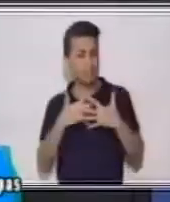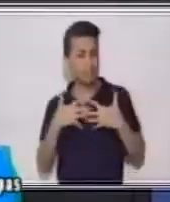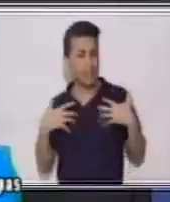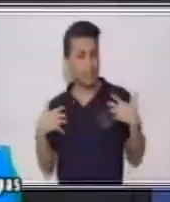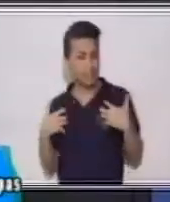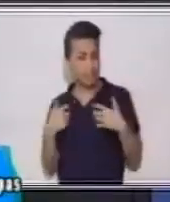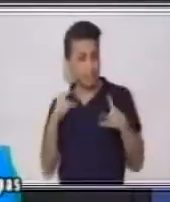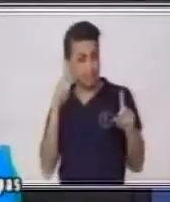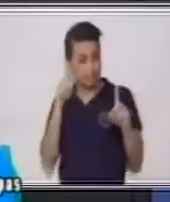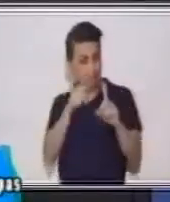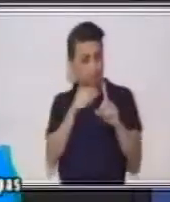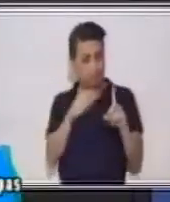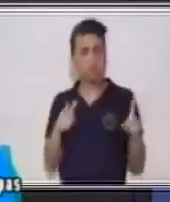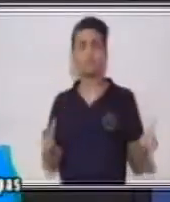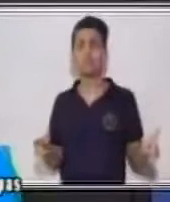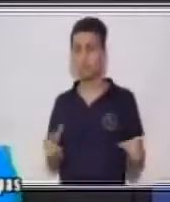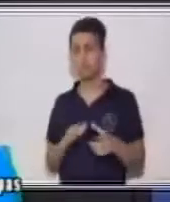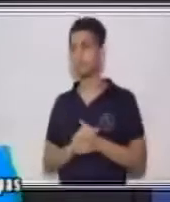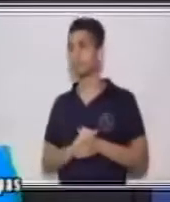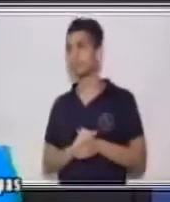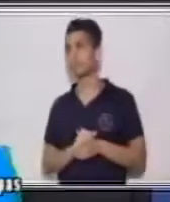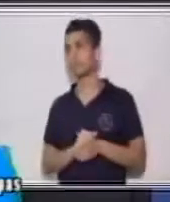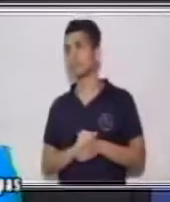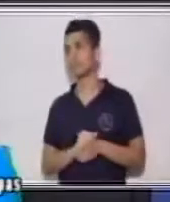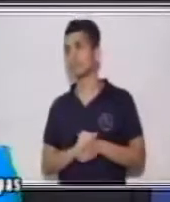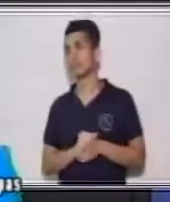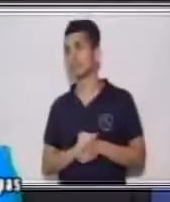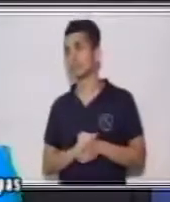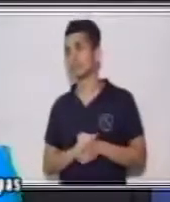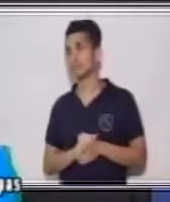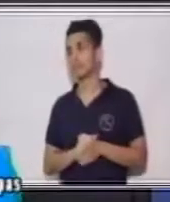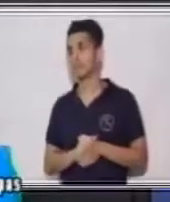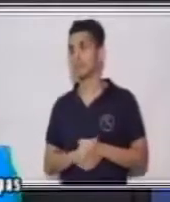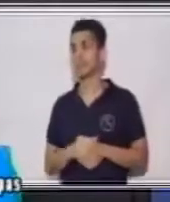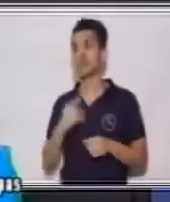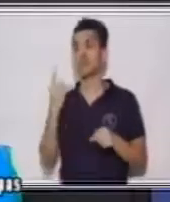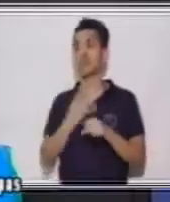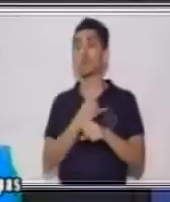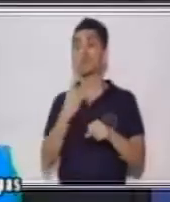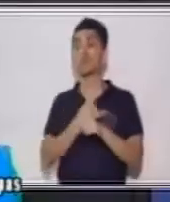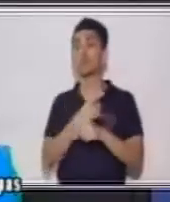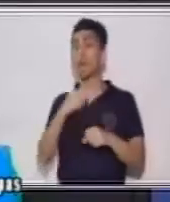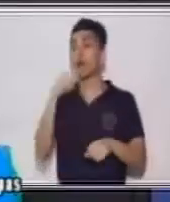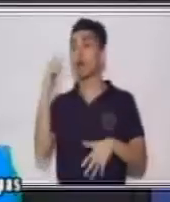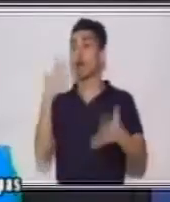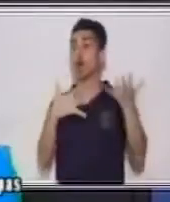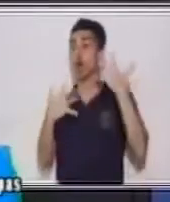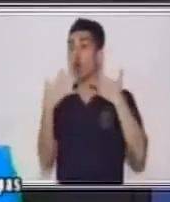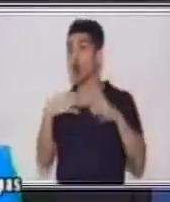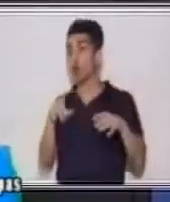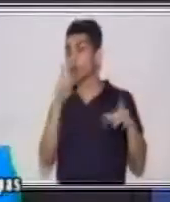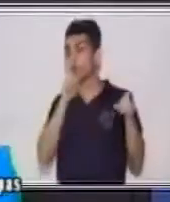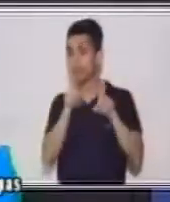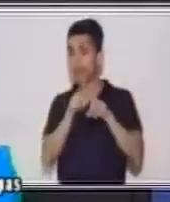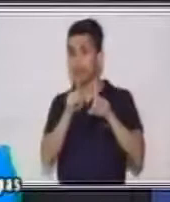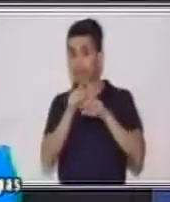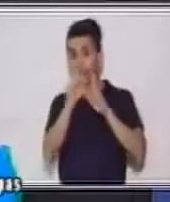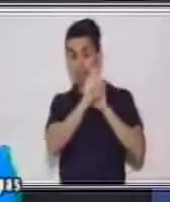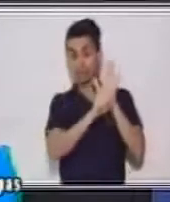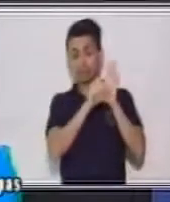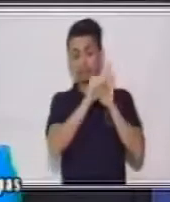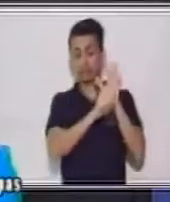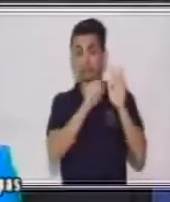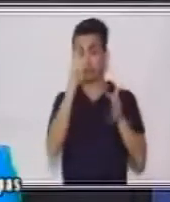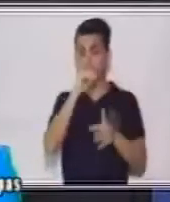área específica. Se utilizan colores y símbolos. Esto es muy importante. ¿Por